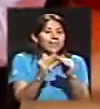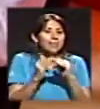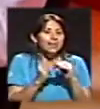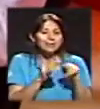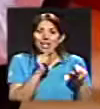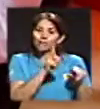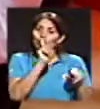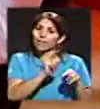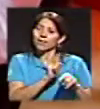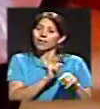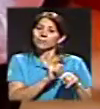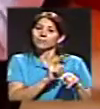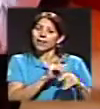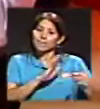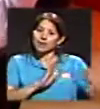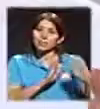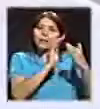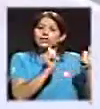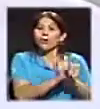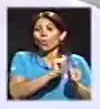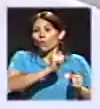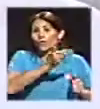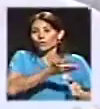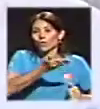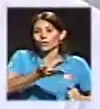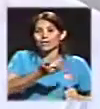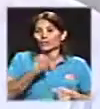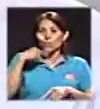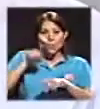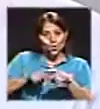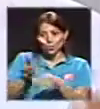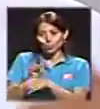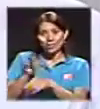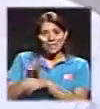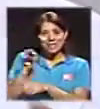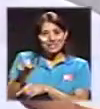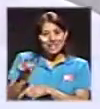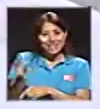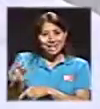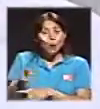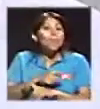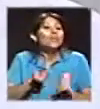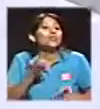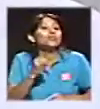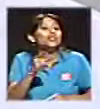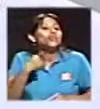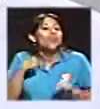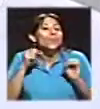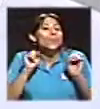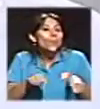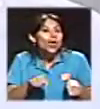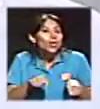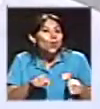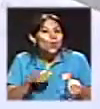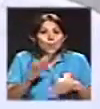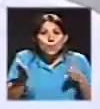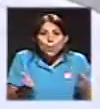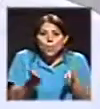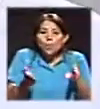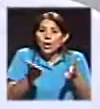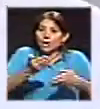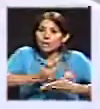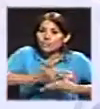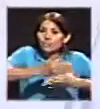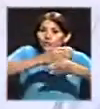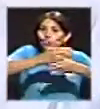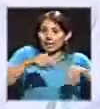del Estado. Entonces, si yo puedo promover infraestructura y a la vez generar mayores rentabilidades a los fondos de pensiones, y eso me